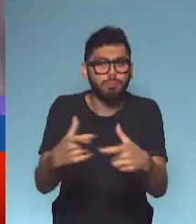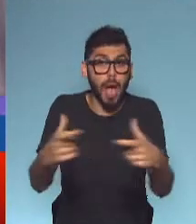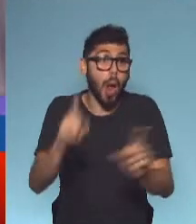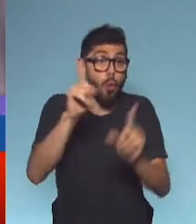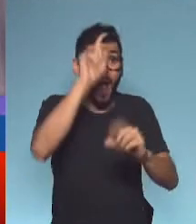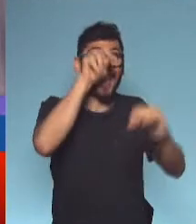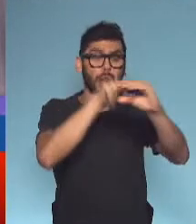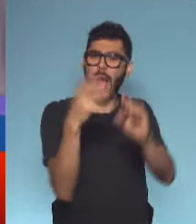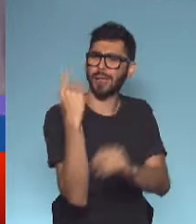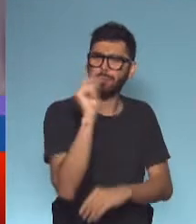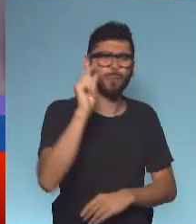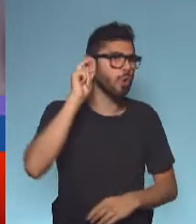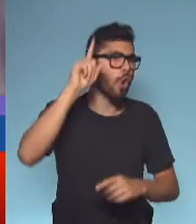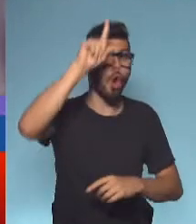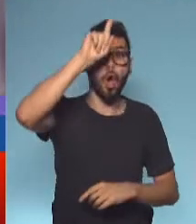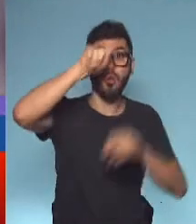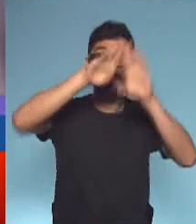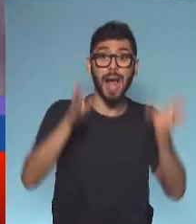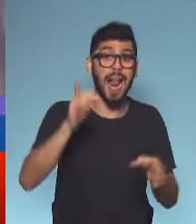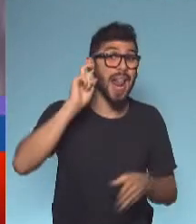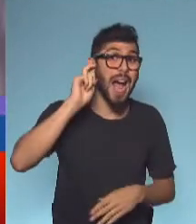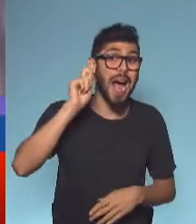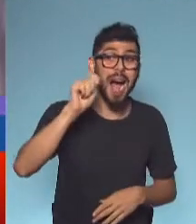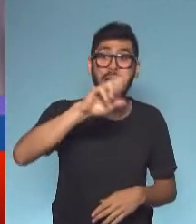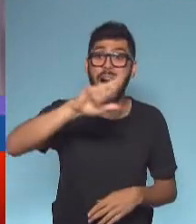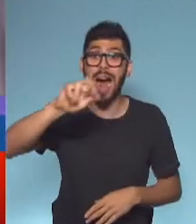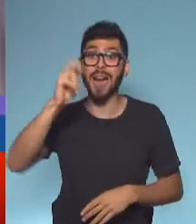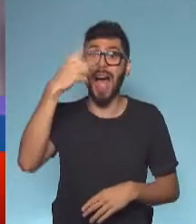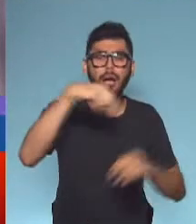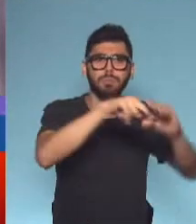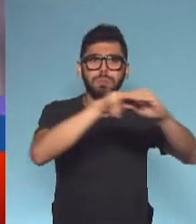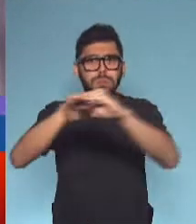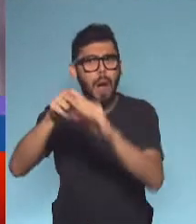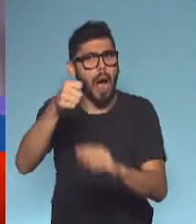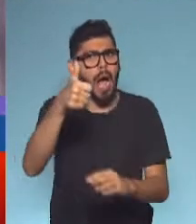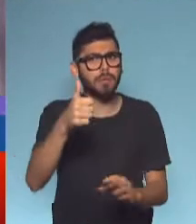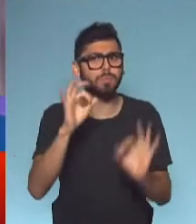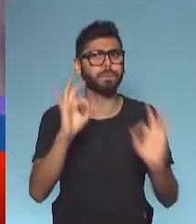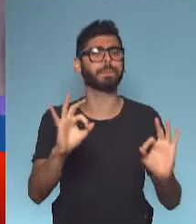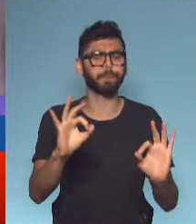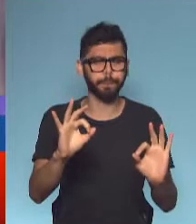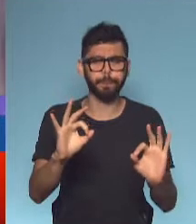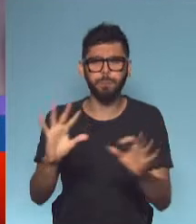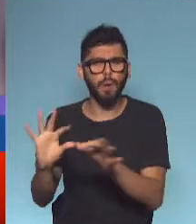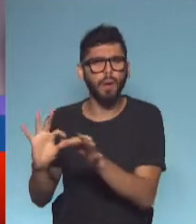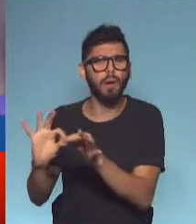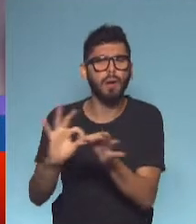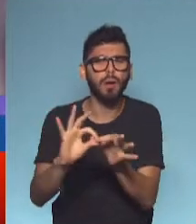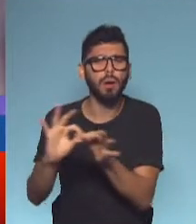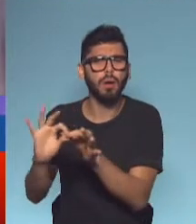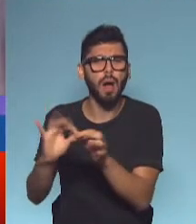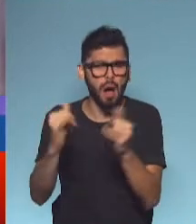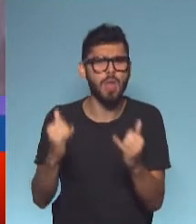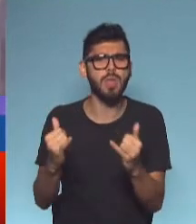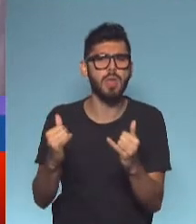internados. Veíamos el Garrahan hace instantes con la totalidad de las camas ocupadas. Un dato debe ser unido al otro. Mario,